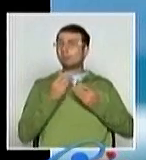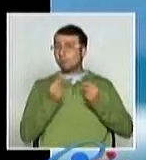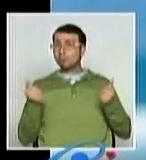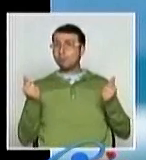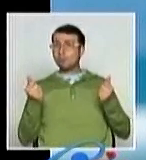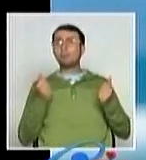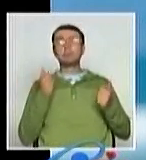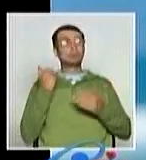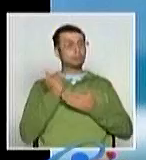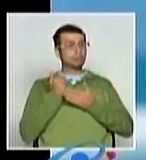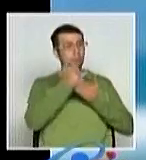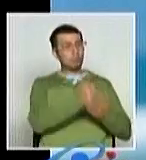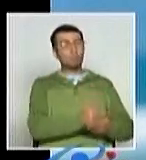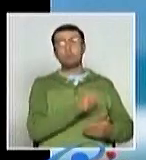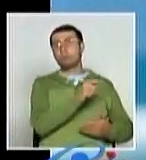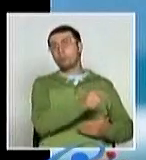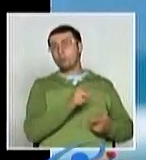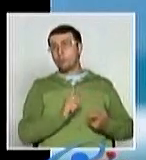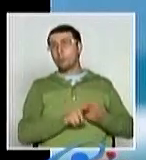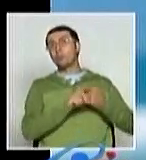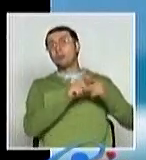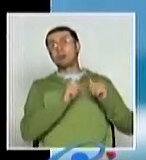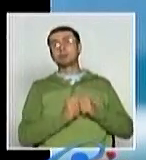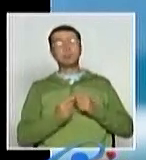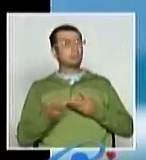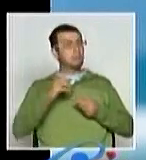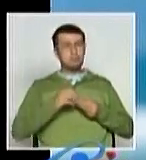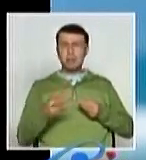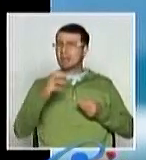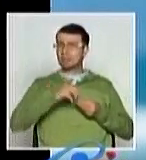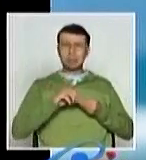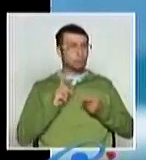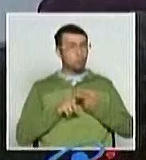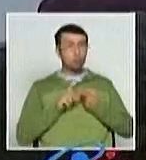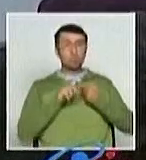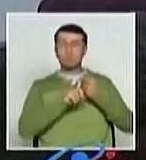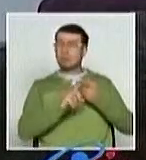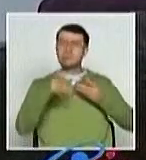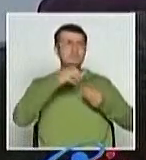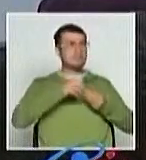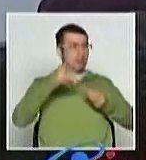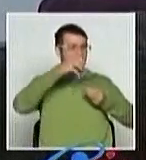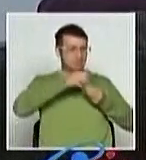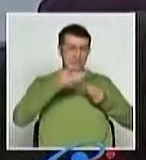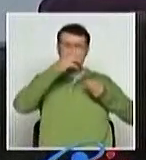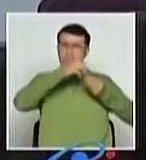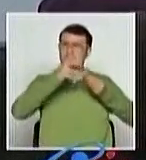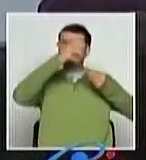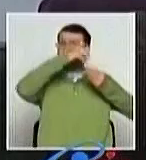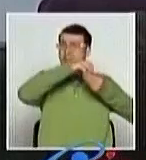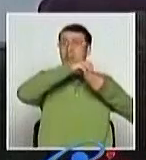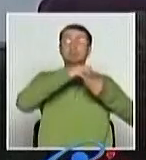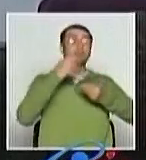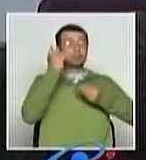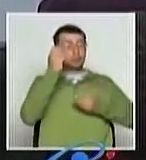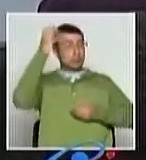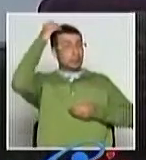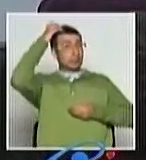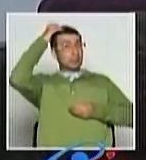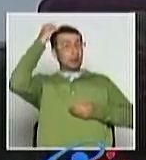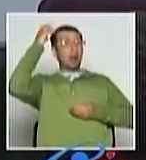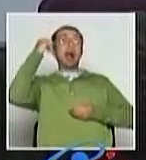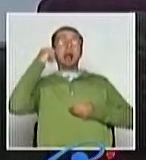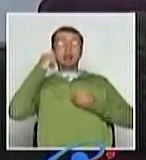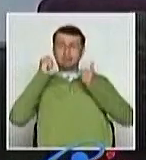desarrollar emociones positivas entre más emociones positivas vaya teniendo yo como individuo mi cerebro se ha dando cuenta de que ya me estoy